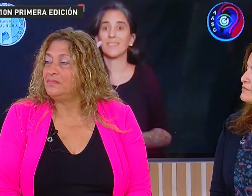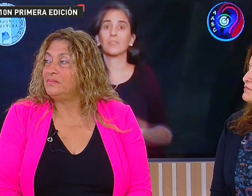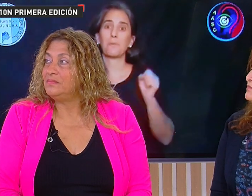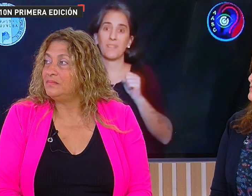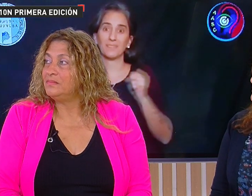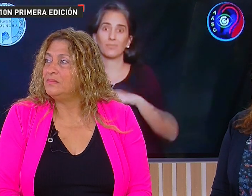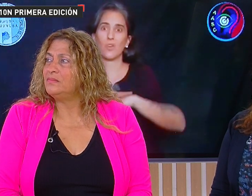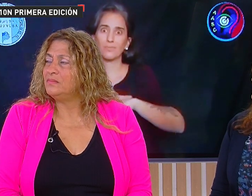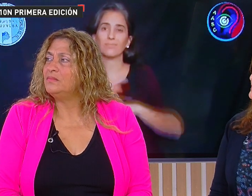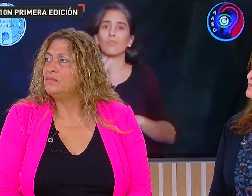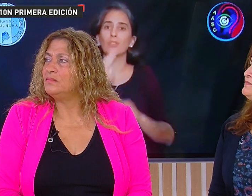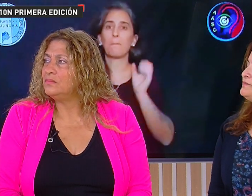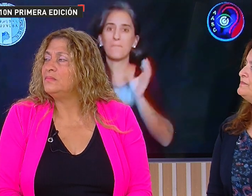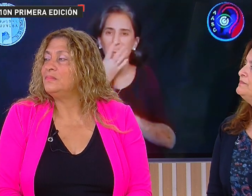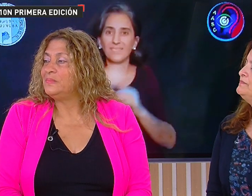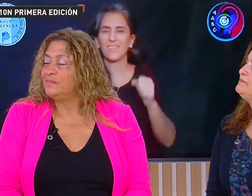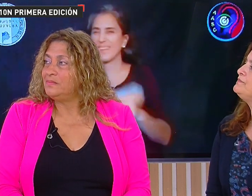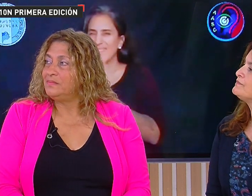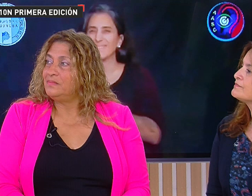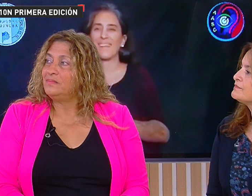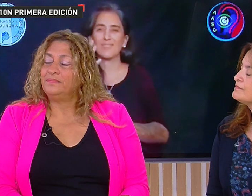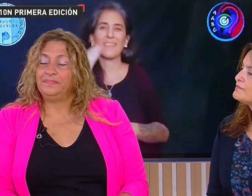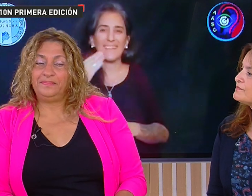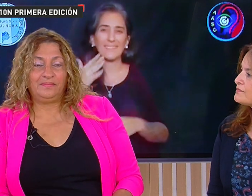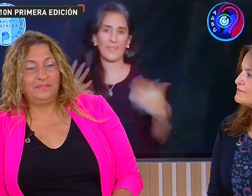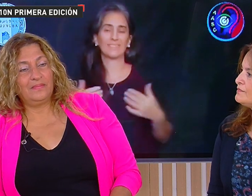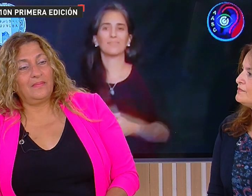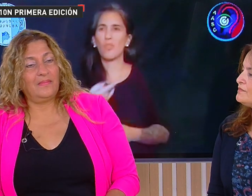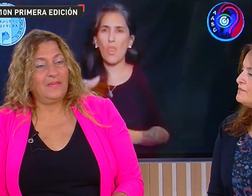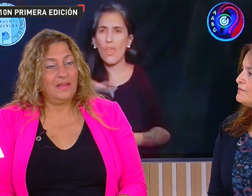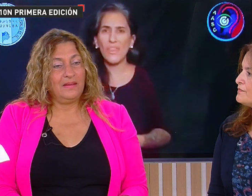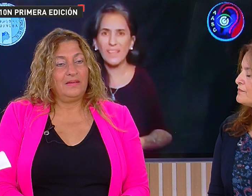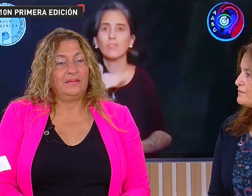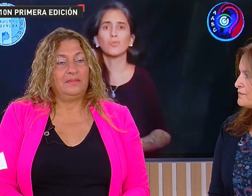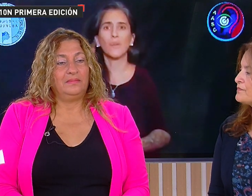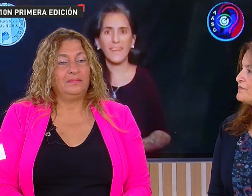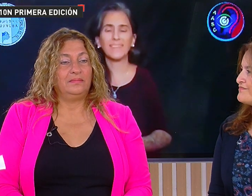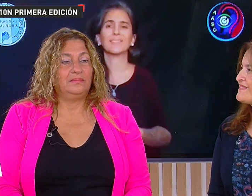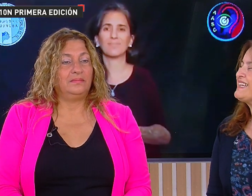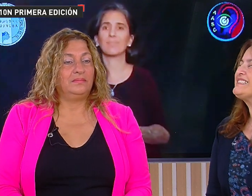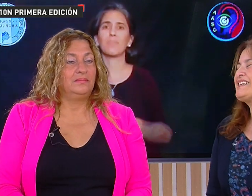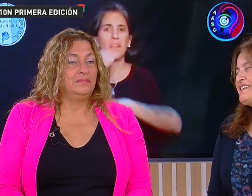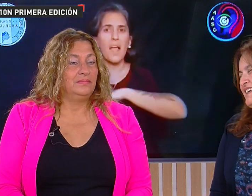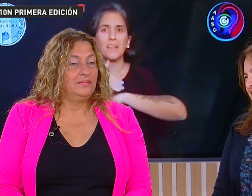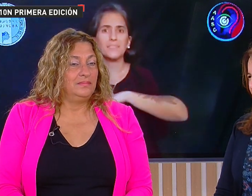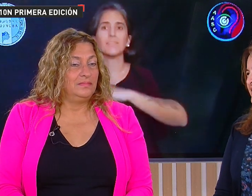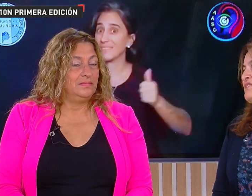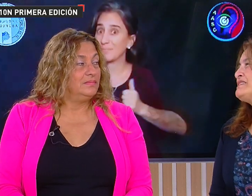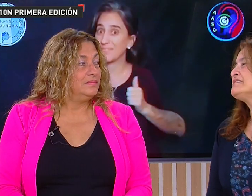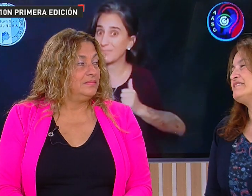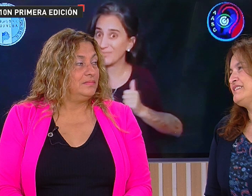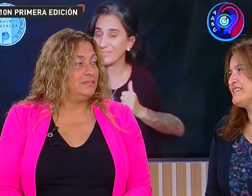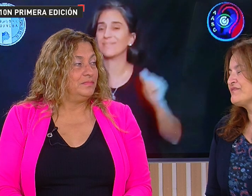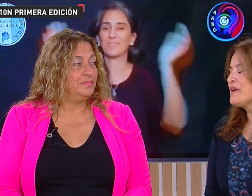esta enfermedad, vamos a denominarla así. Bueno, Viviana, contame un poco de tu nene, ¿cuántos años tiene? Ya es grande,